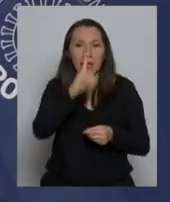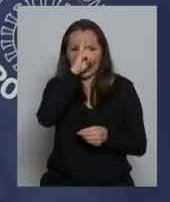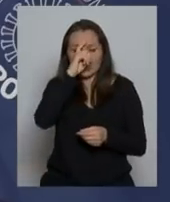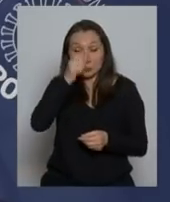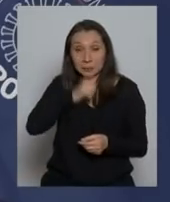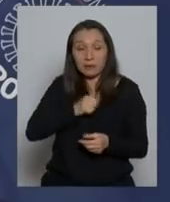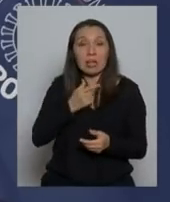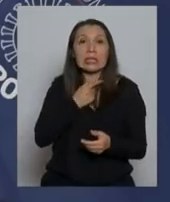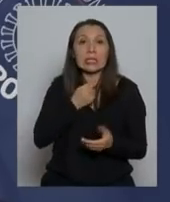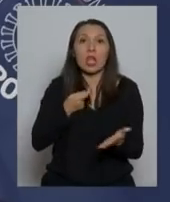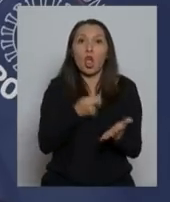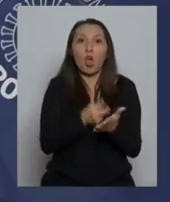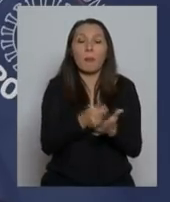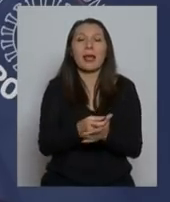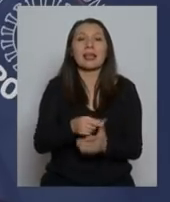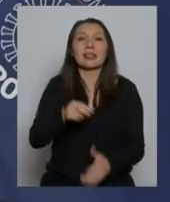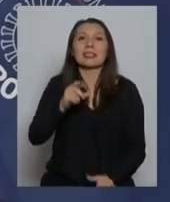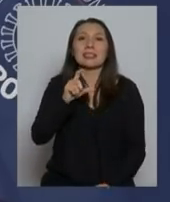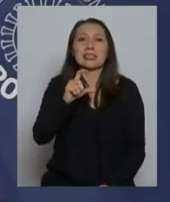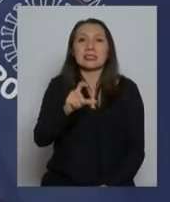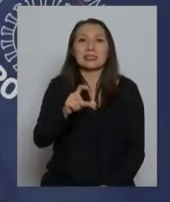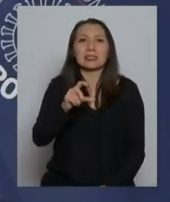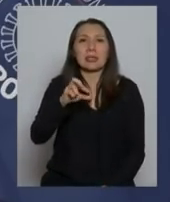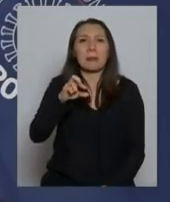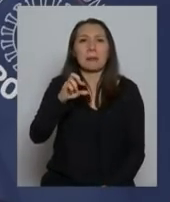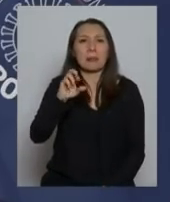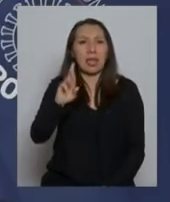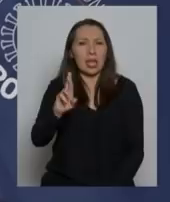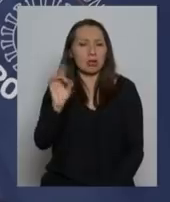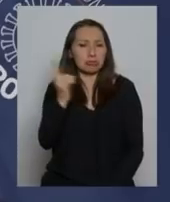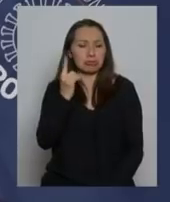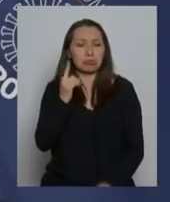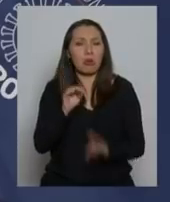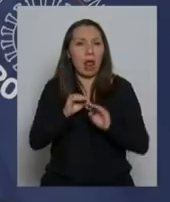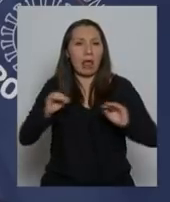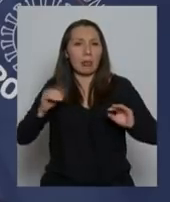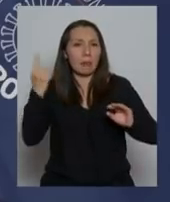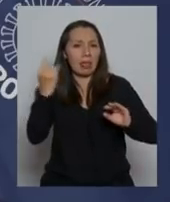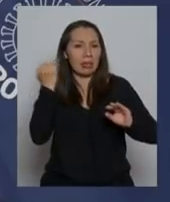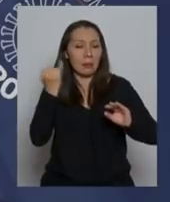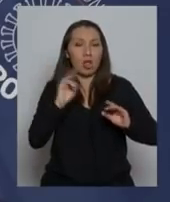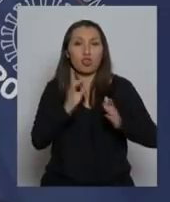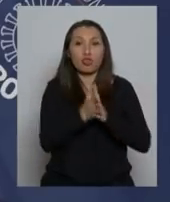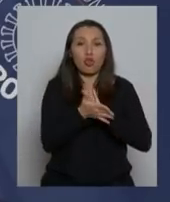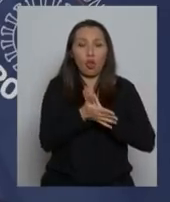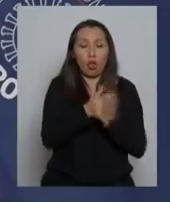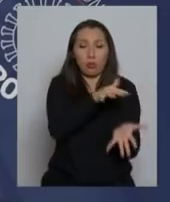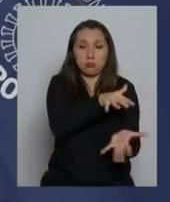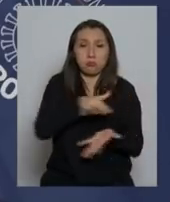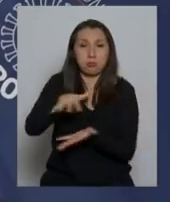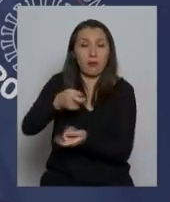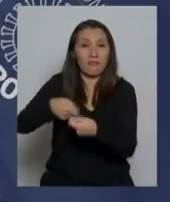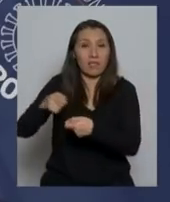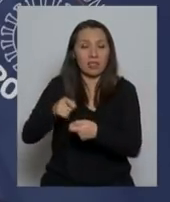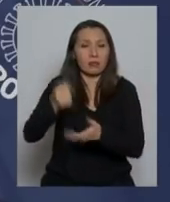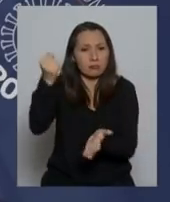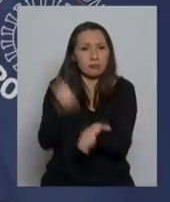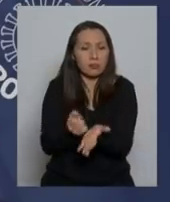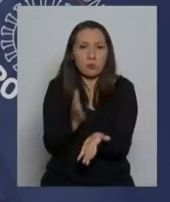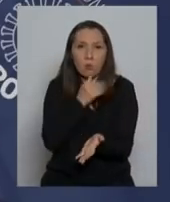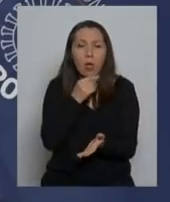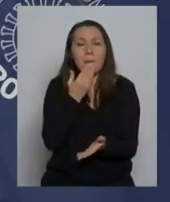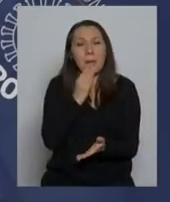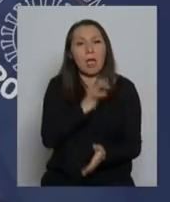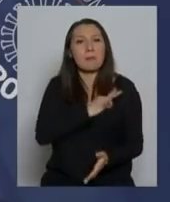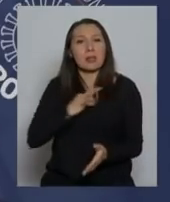están intentando comprar test de CPR por su propia cuenta, que no todos los distribuidores son certificados, que les gustaría que el